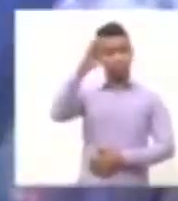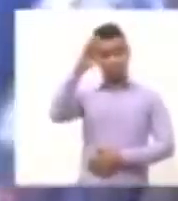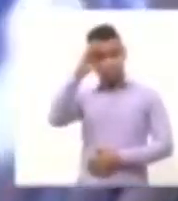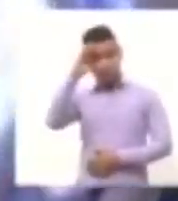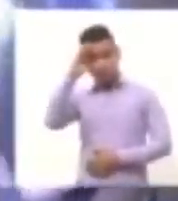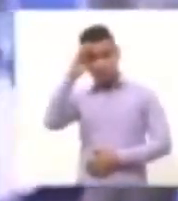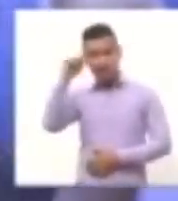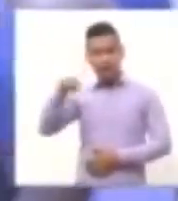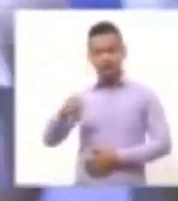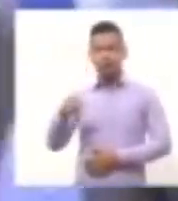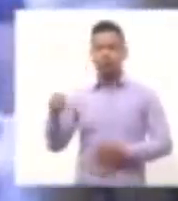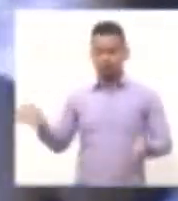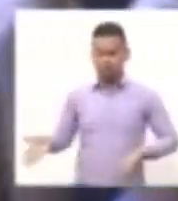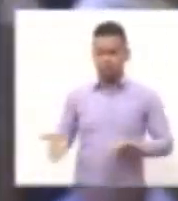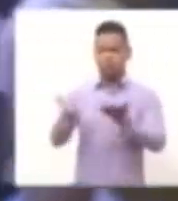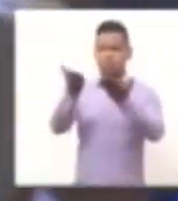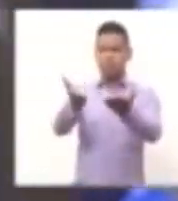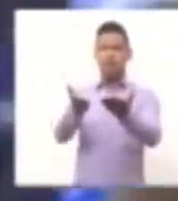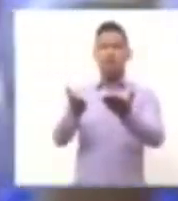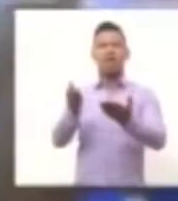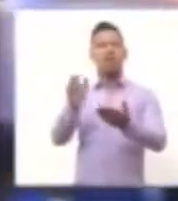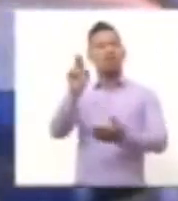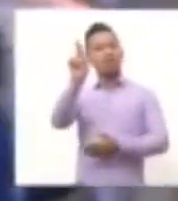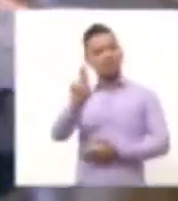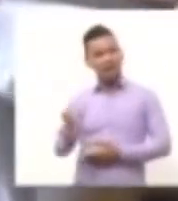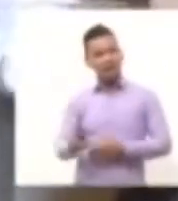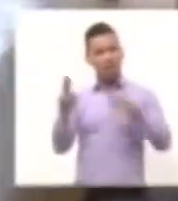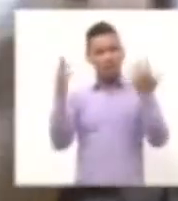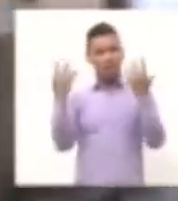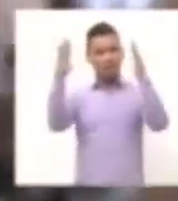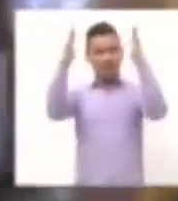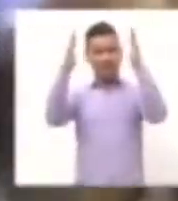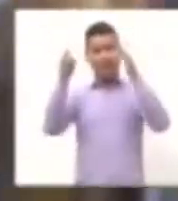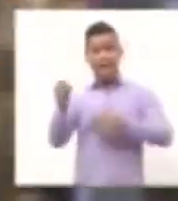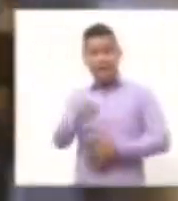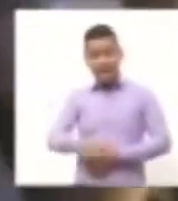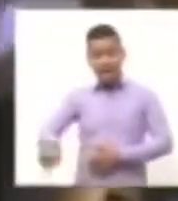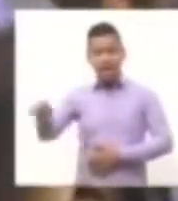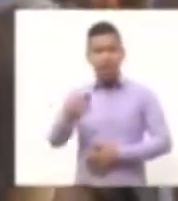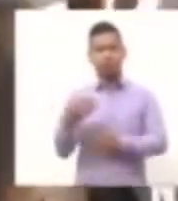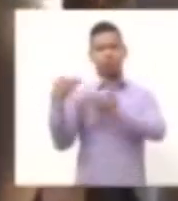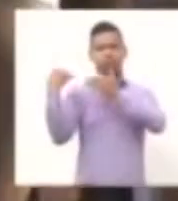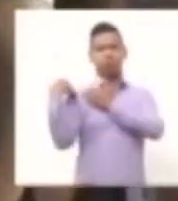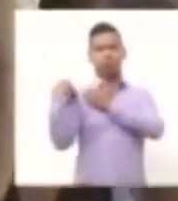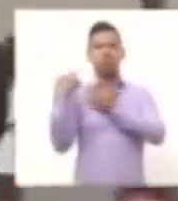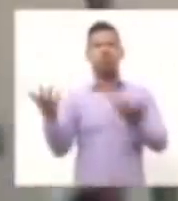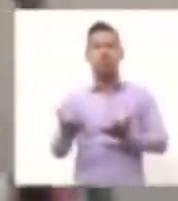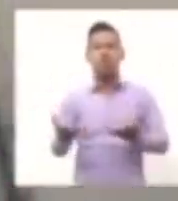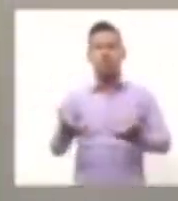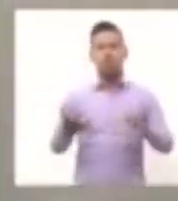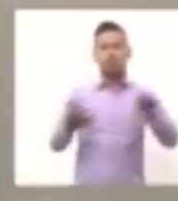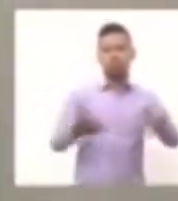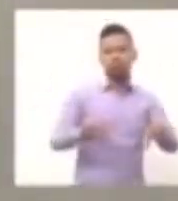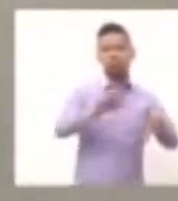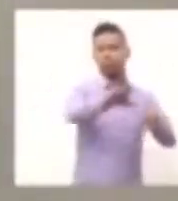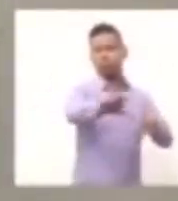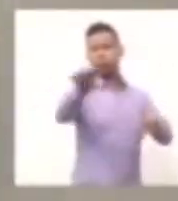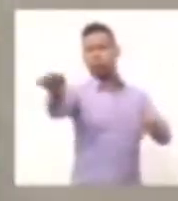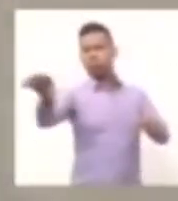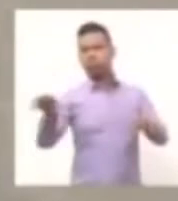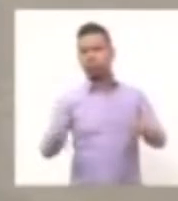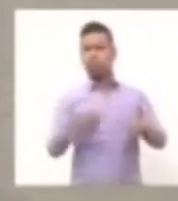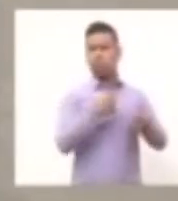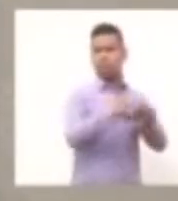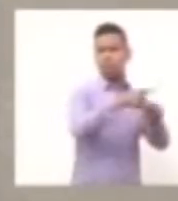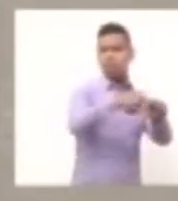programadas durante las fiestas del 20 de enero en Sincelejo. Los uniformados están distribuidos en los desfiles folclóricos, carrozas y cabalgatas y en los